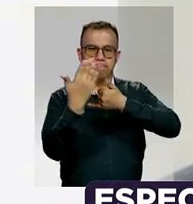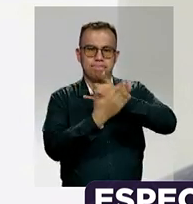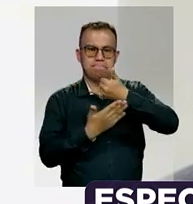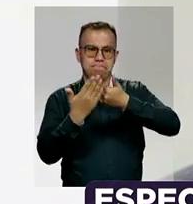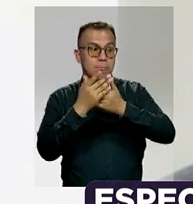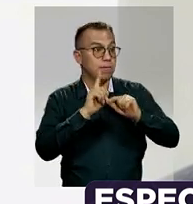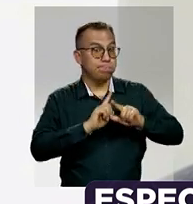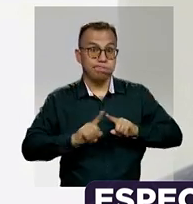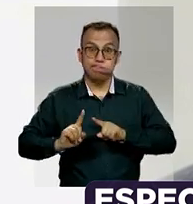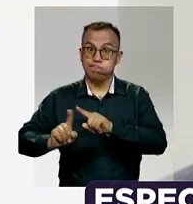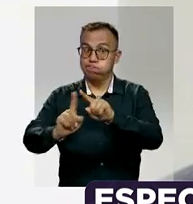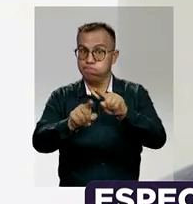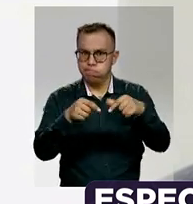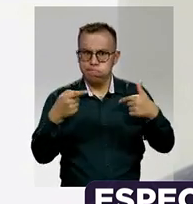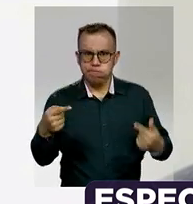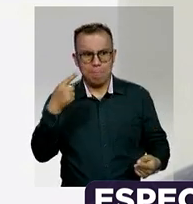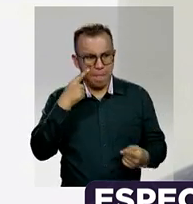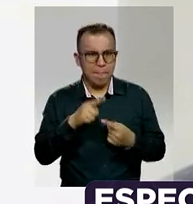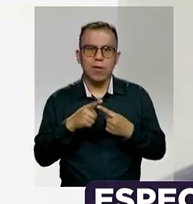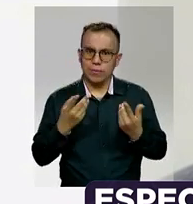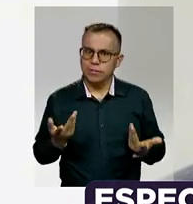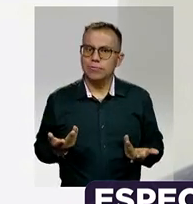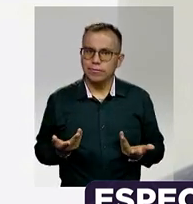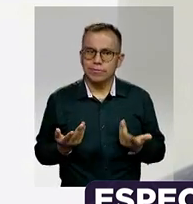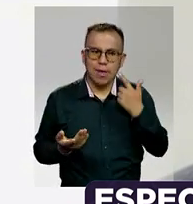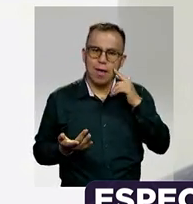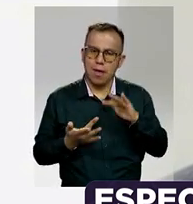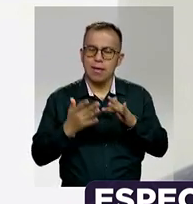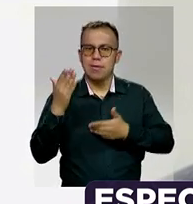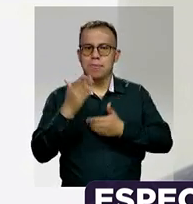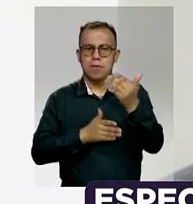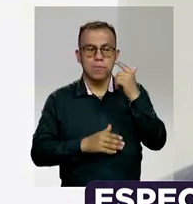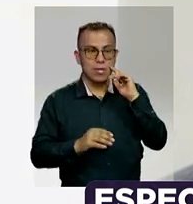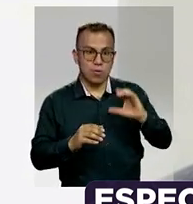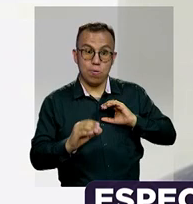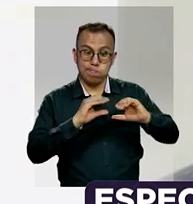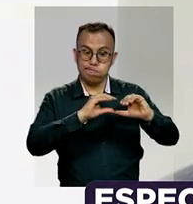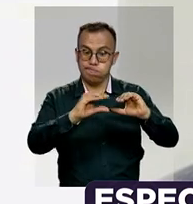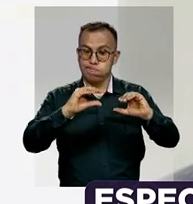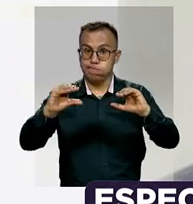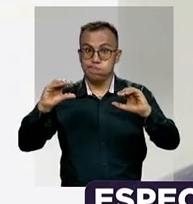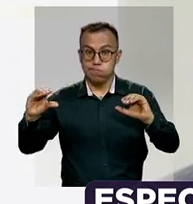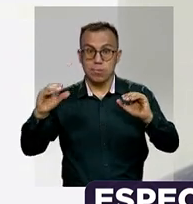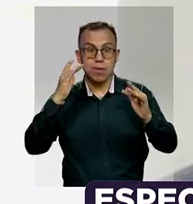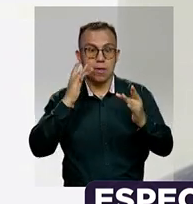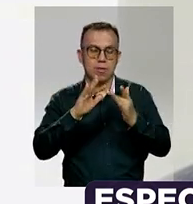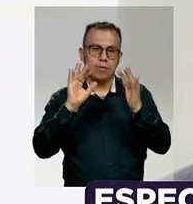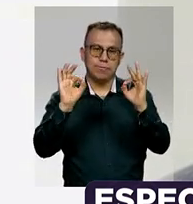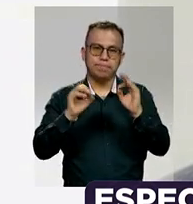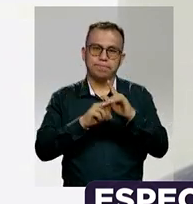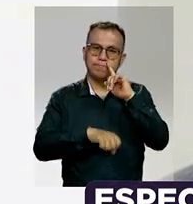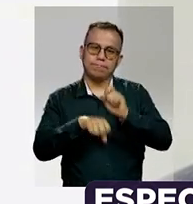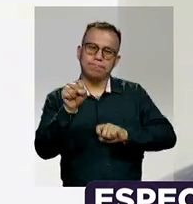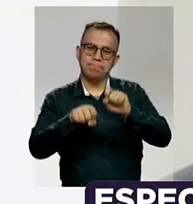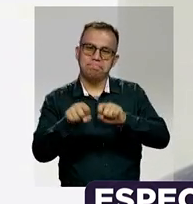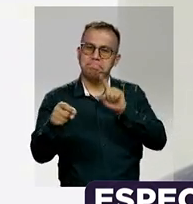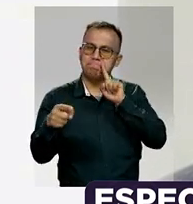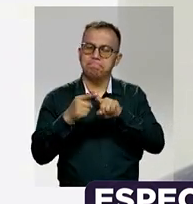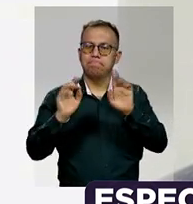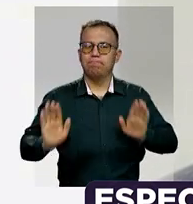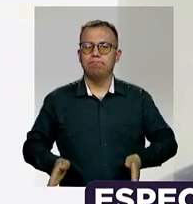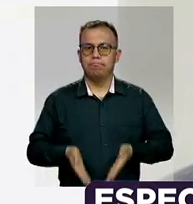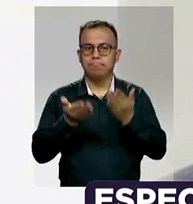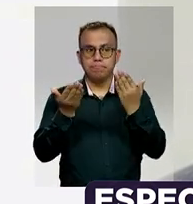través de distintas fórmulas para que pues, precisamente empiecen a tener un ingreso y empiecen a tener una posibilidad de